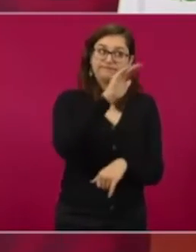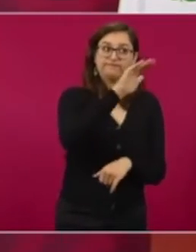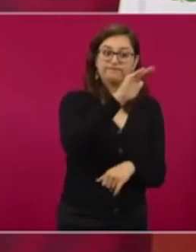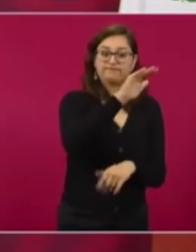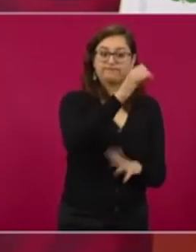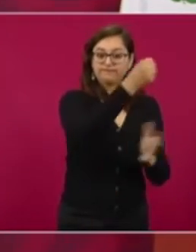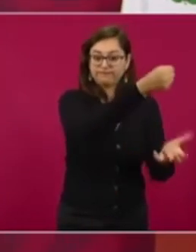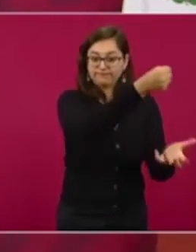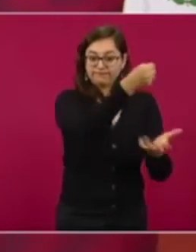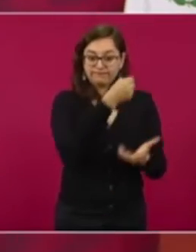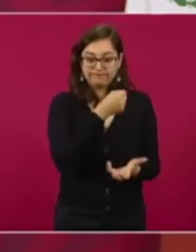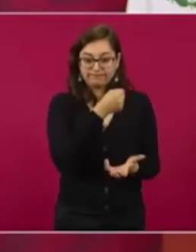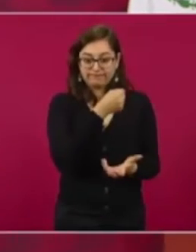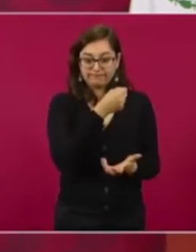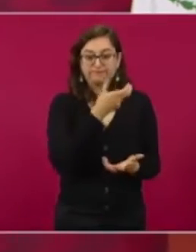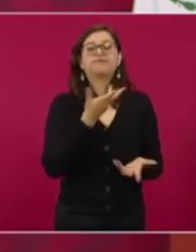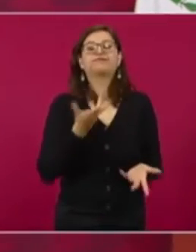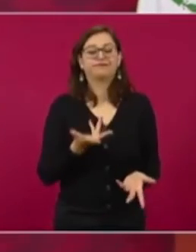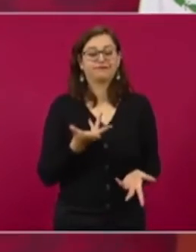Ya ese fondo